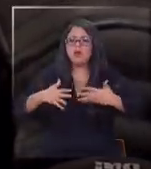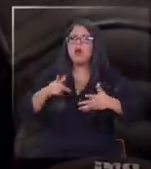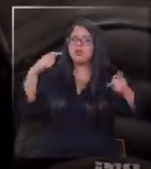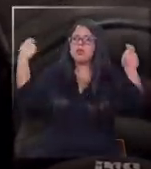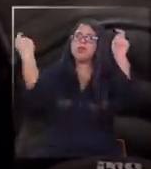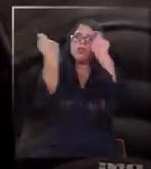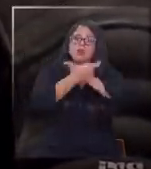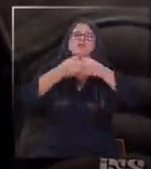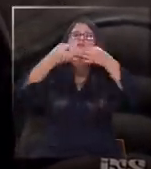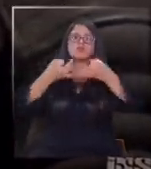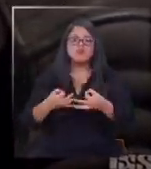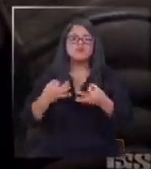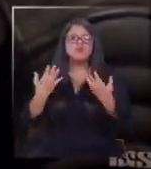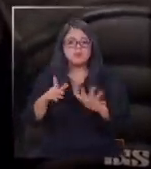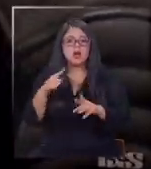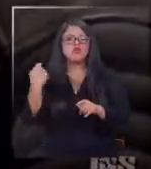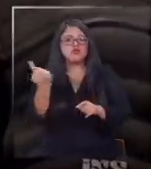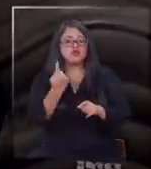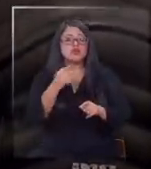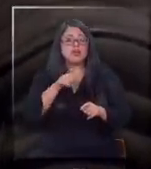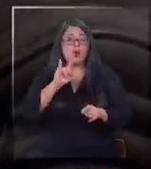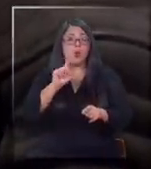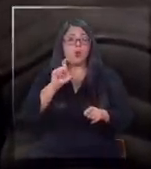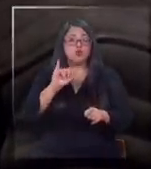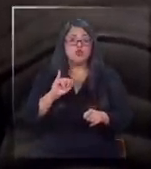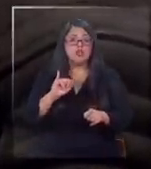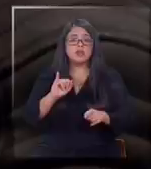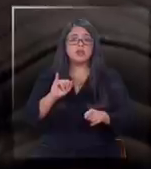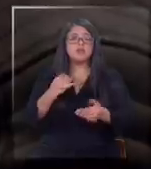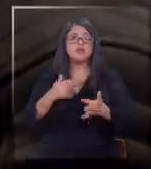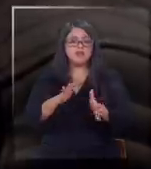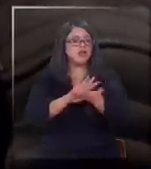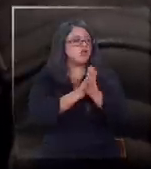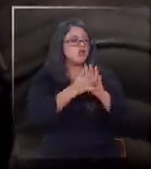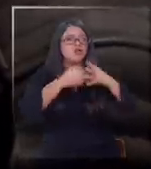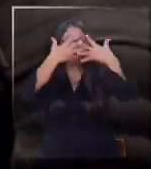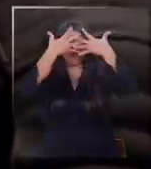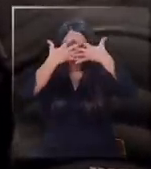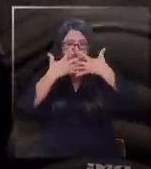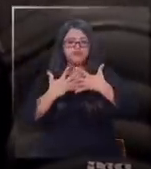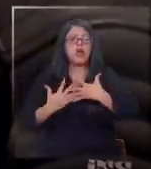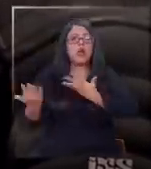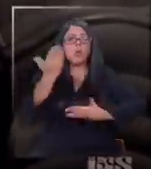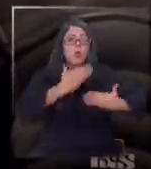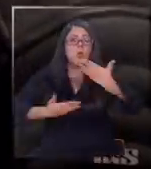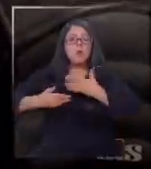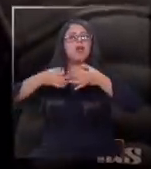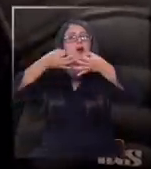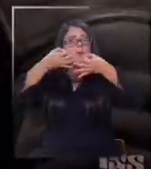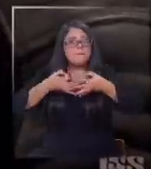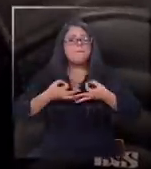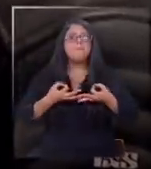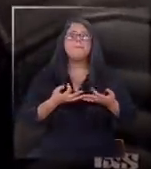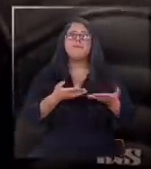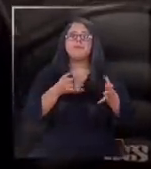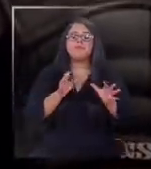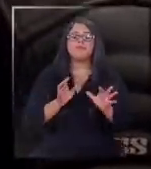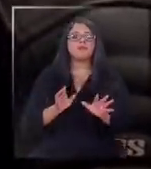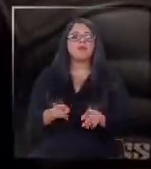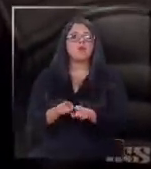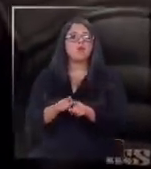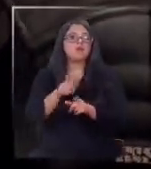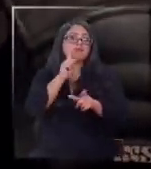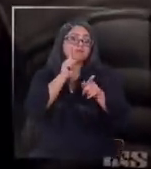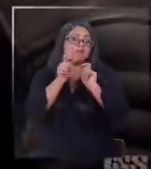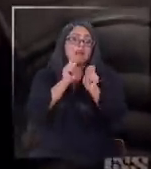porque estamos ocupando, por lo menos en la UCI, de forma adecuada los elementos de protección personal. Aún así, tenemos los riesgos de